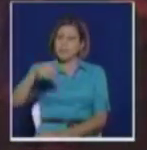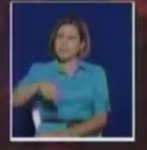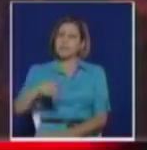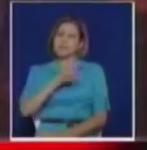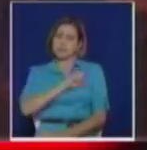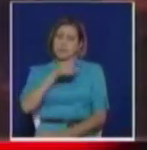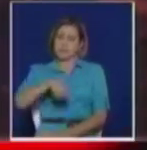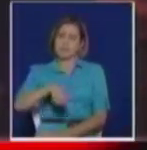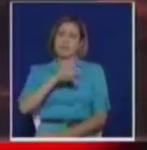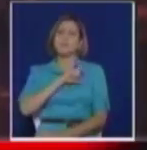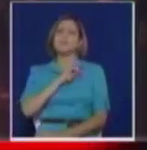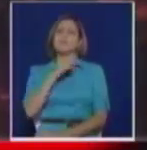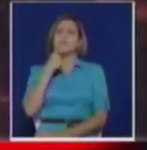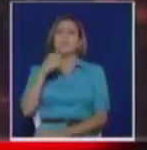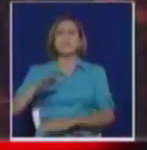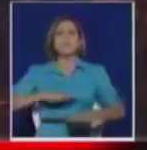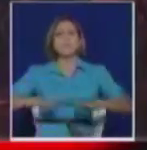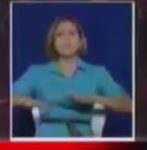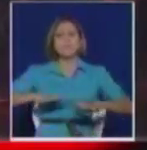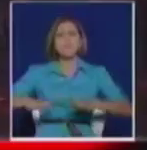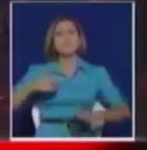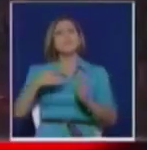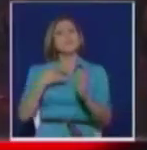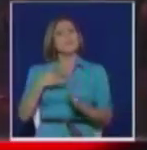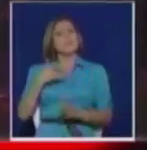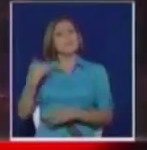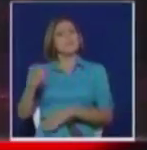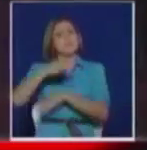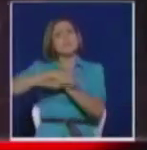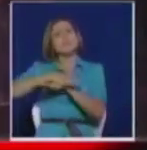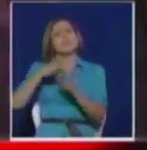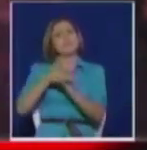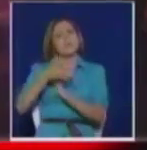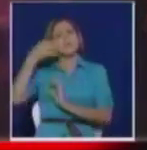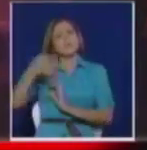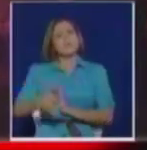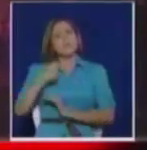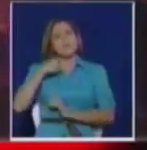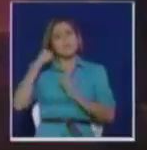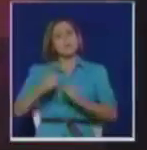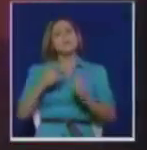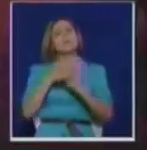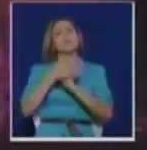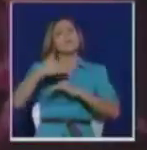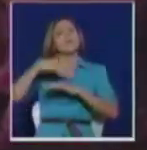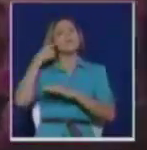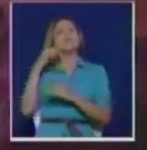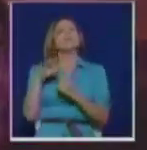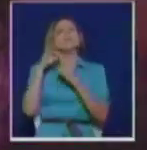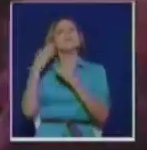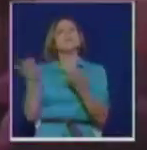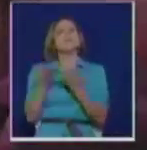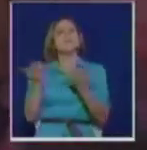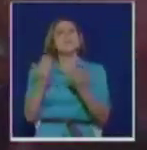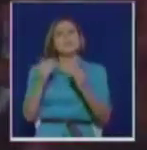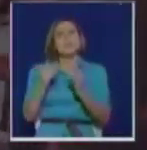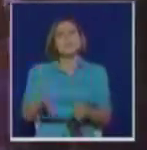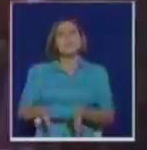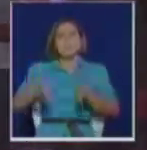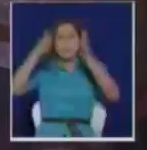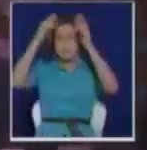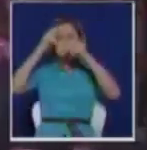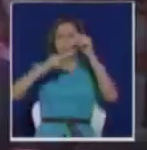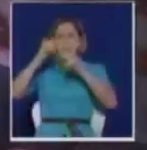capital vallecaucana, el movimiento telúrico que se presentó esta tarde se sintió con muchísima fuerza, especialmente en las edificaciones